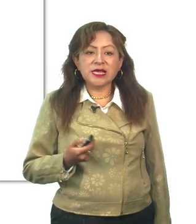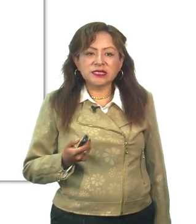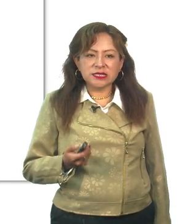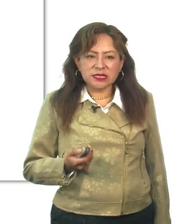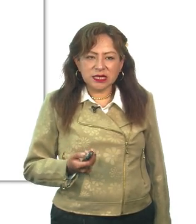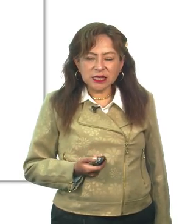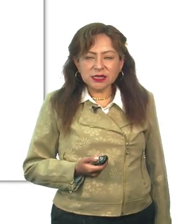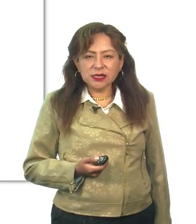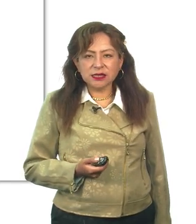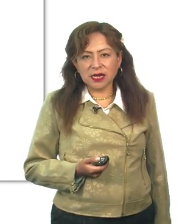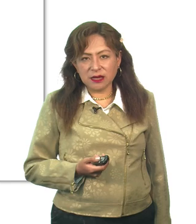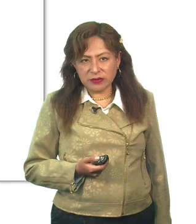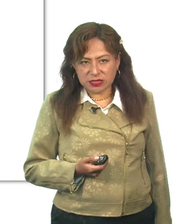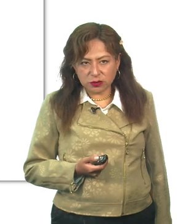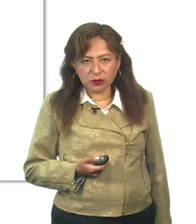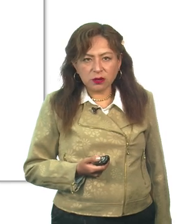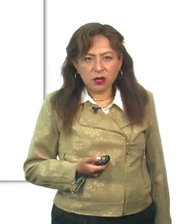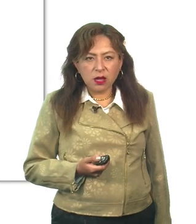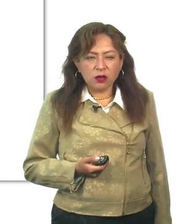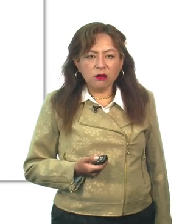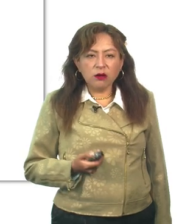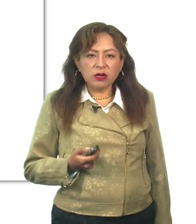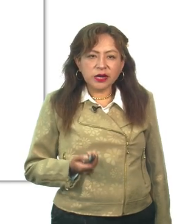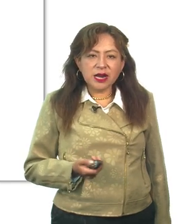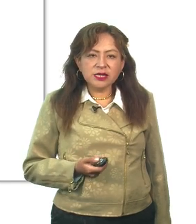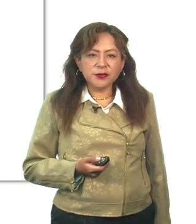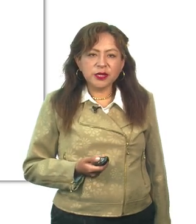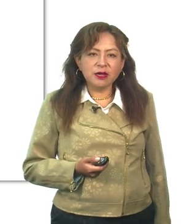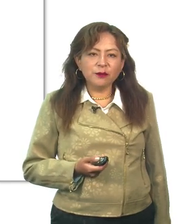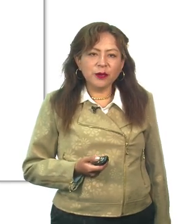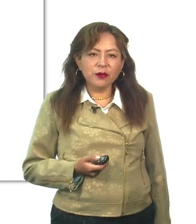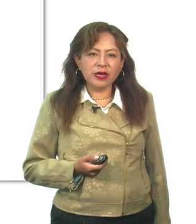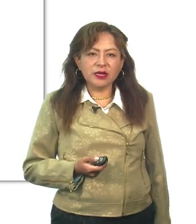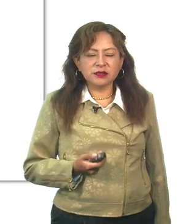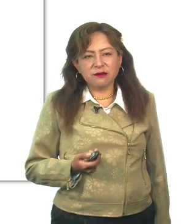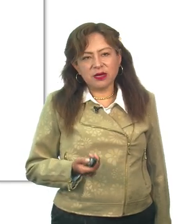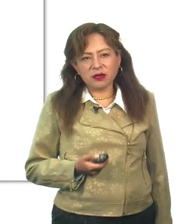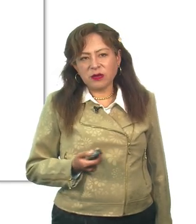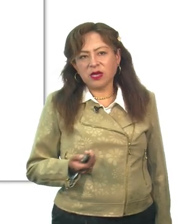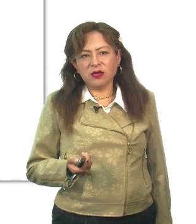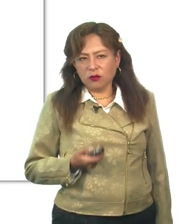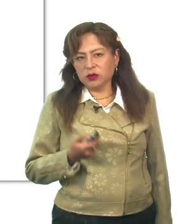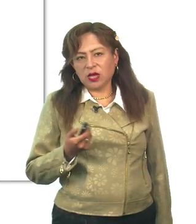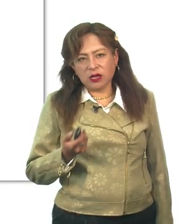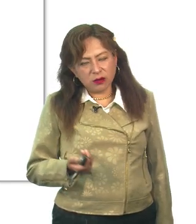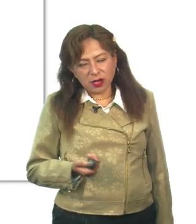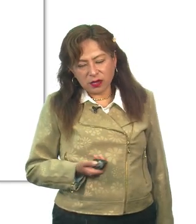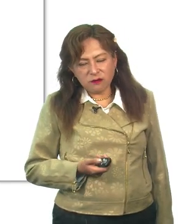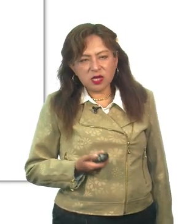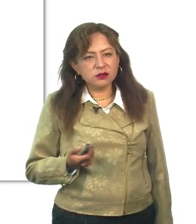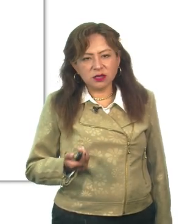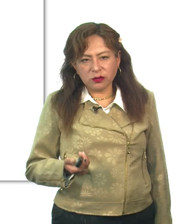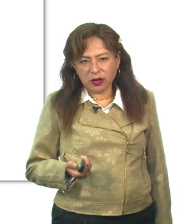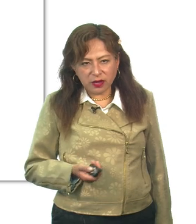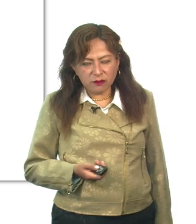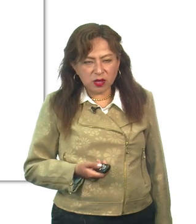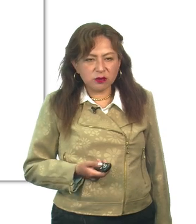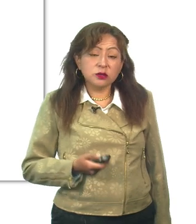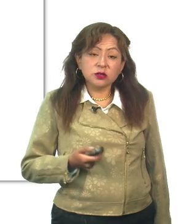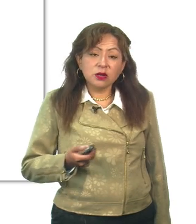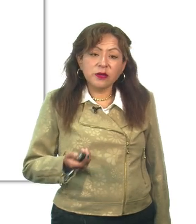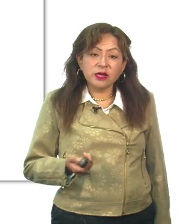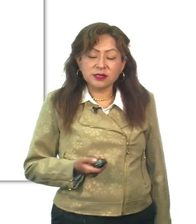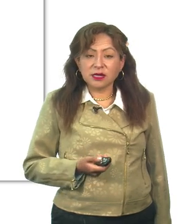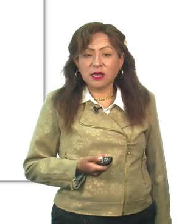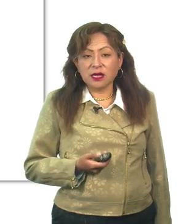la necesidad del emisor, ¿no? Los orales, por ejemplo, se va a dar también un tanto académicos y no académicos.